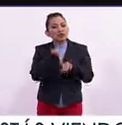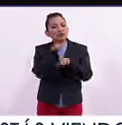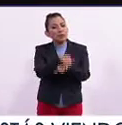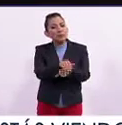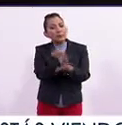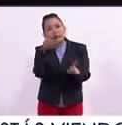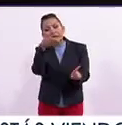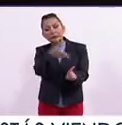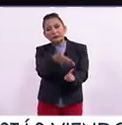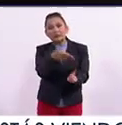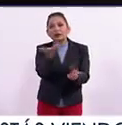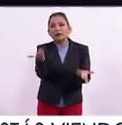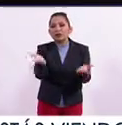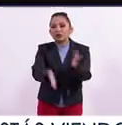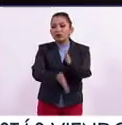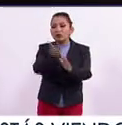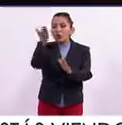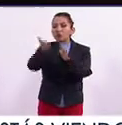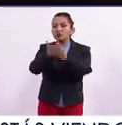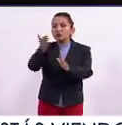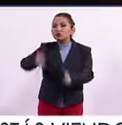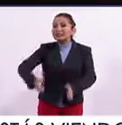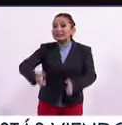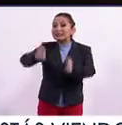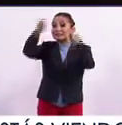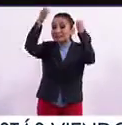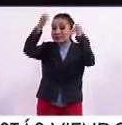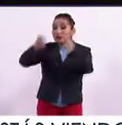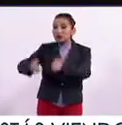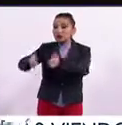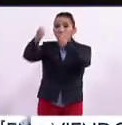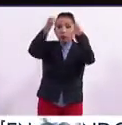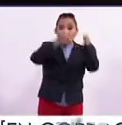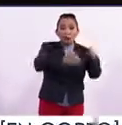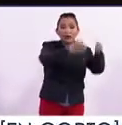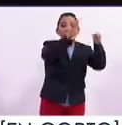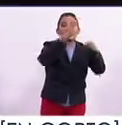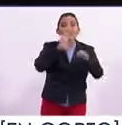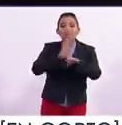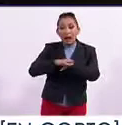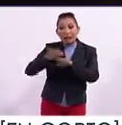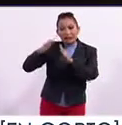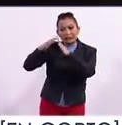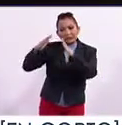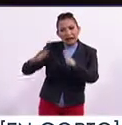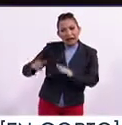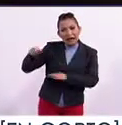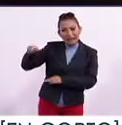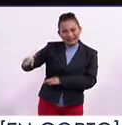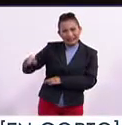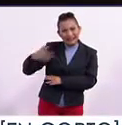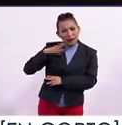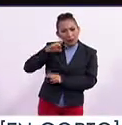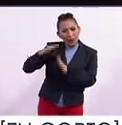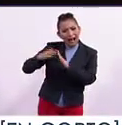construcciones de edificios y sobre todo de la vivienda. Me interesó mucho la parte de vivienda de interés